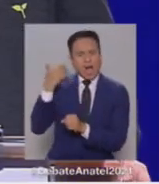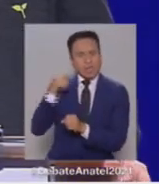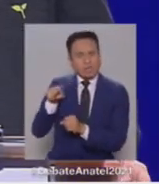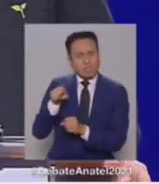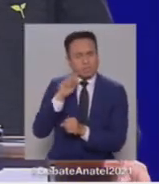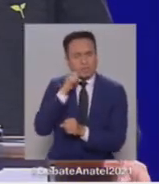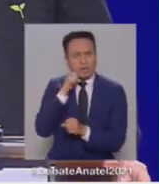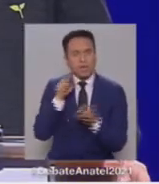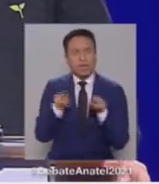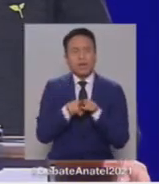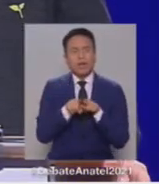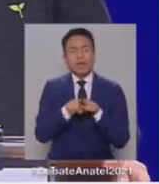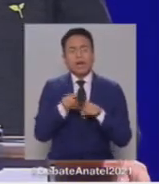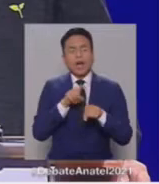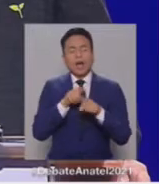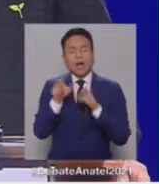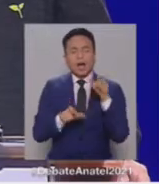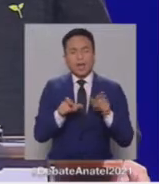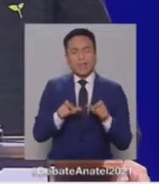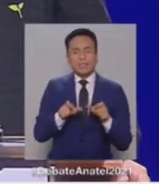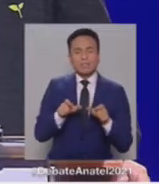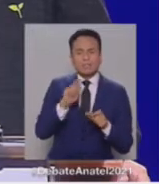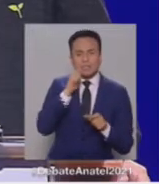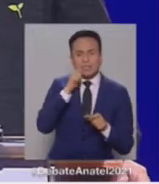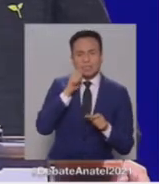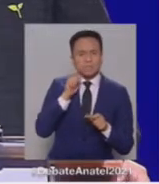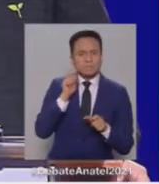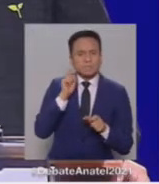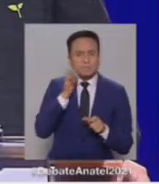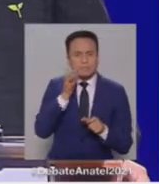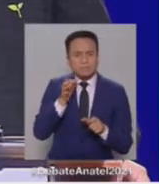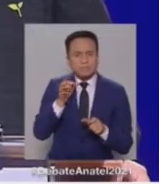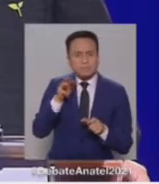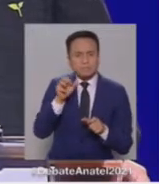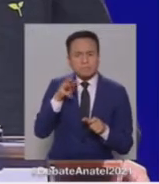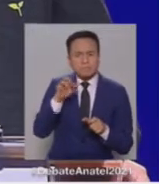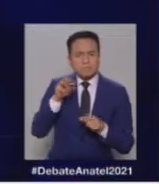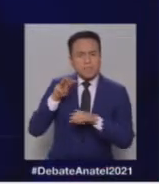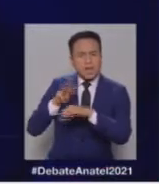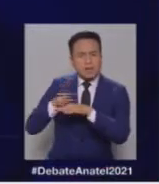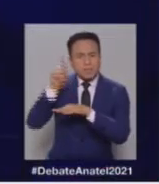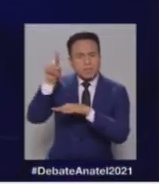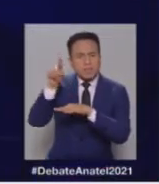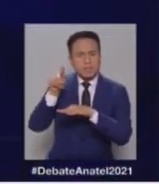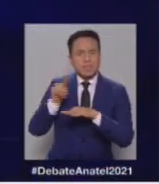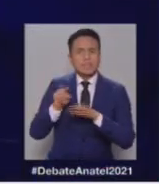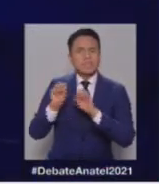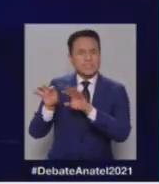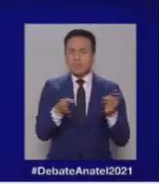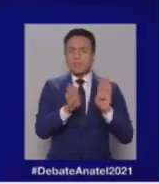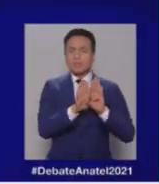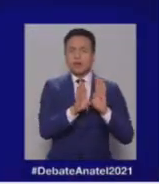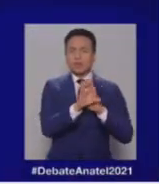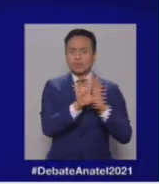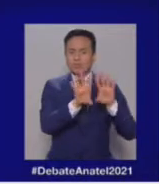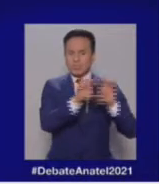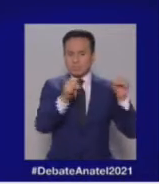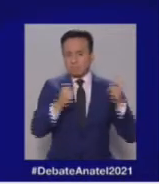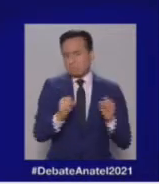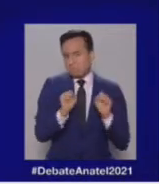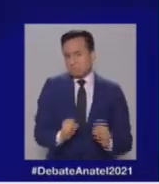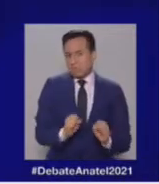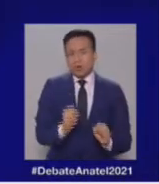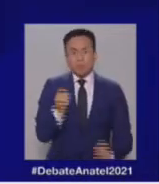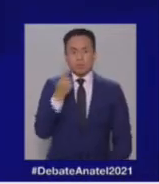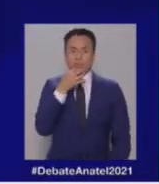Producto Interno Bruto Tendencial, el PIB, para Chile. No sé, respondió el candidato del Frente Social Cristiano. La consulta surgió